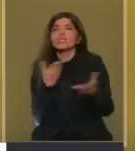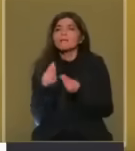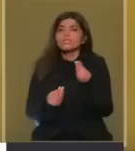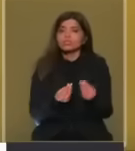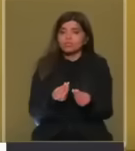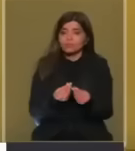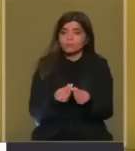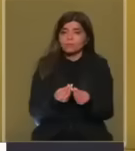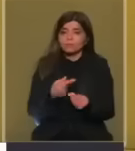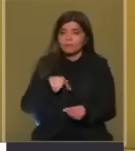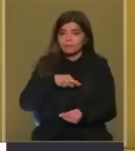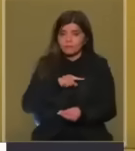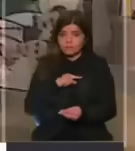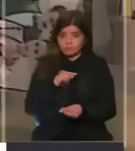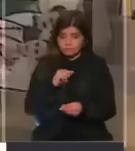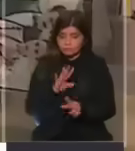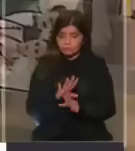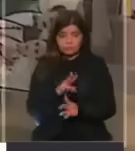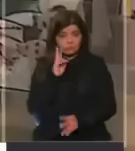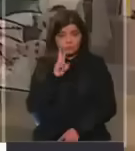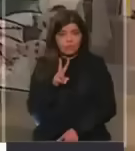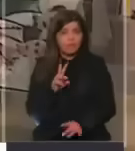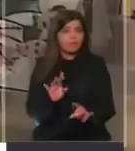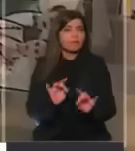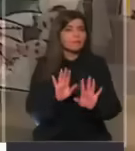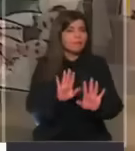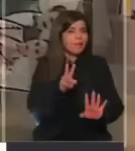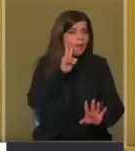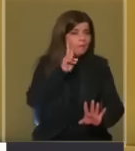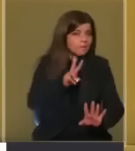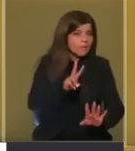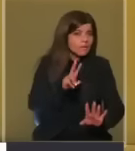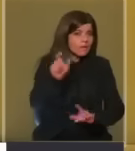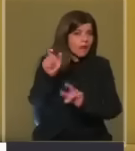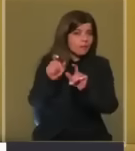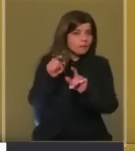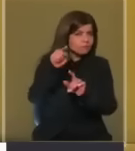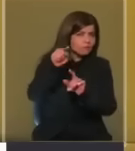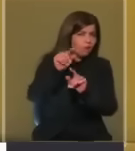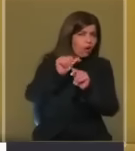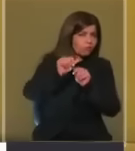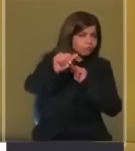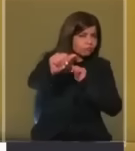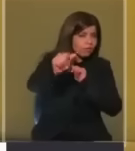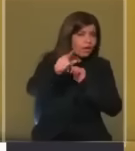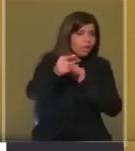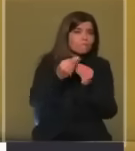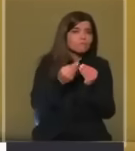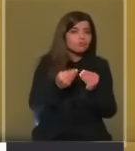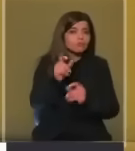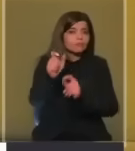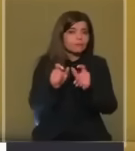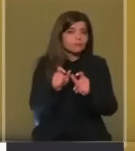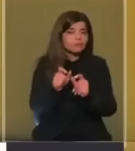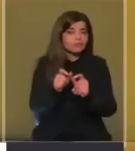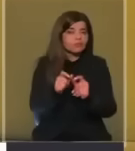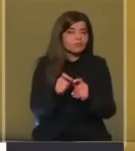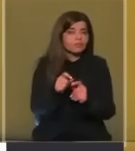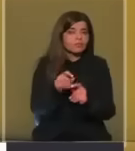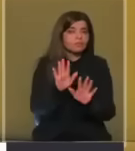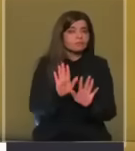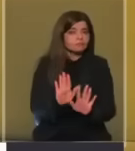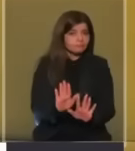Cuando vamos nosotros con Tony, de repente le digo, Tony, mira a esa gente que está ahí al fondo, hay mucha gente. Y Tony